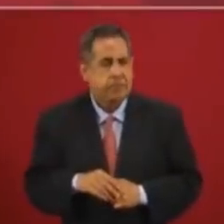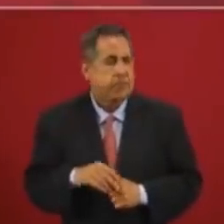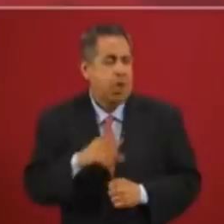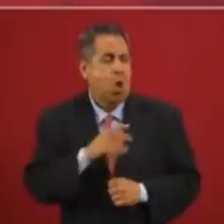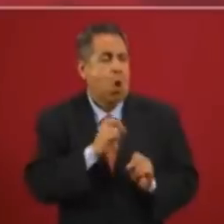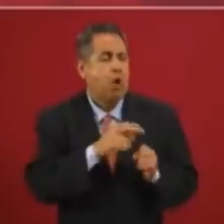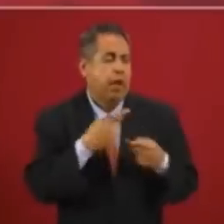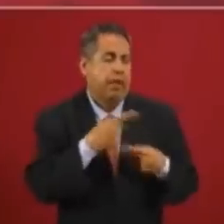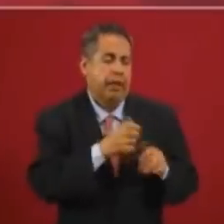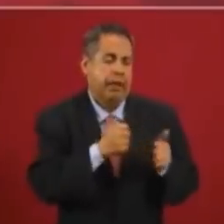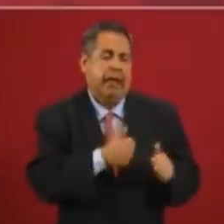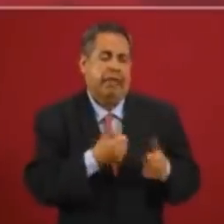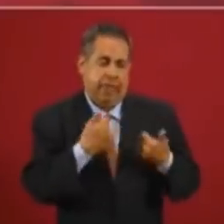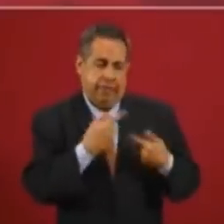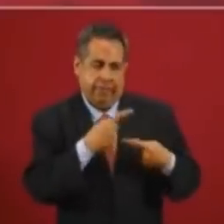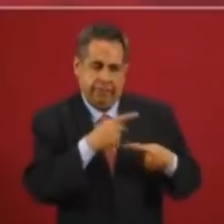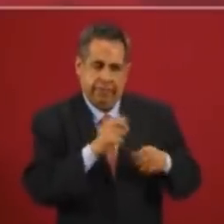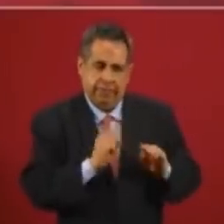nada